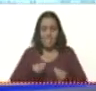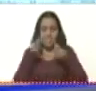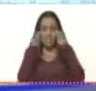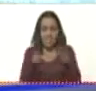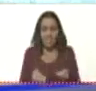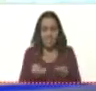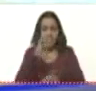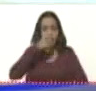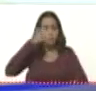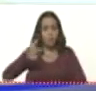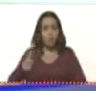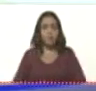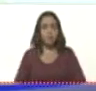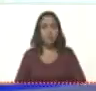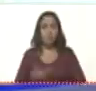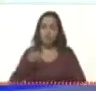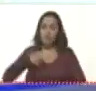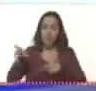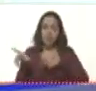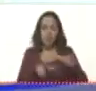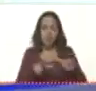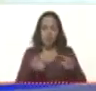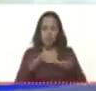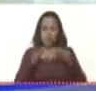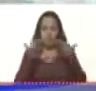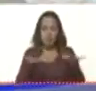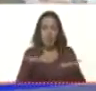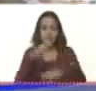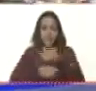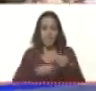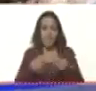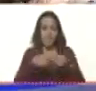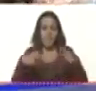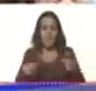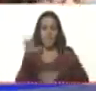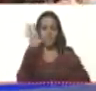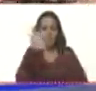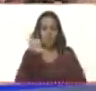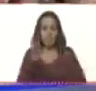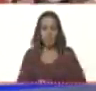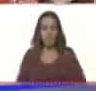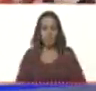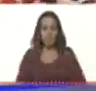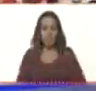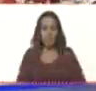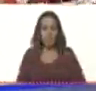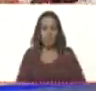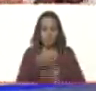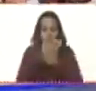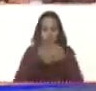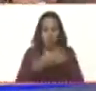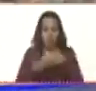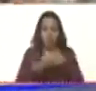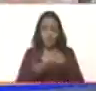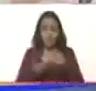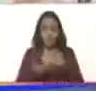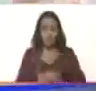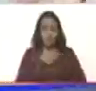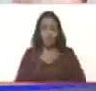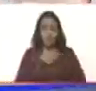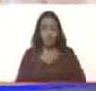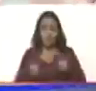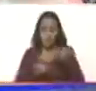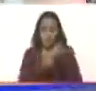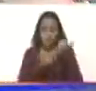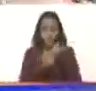al pueblo, estoy listo para lanzar la tarjeta de la patria, una tarjeta electrónica para apoyar al